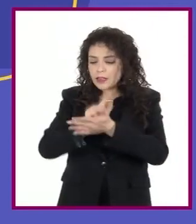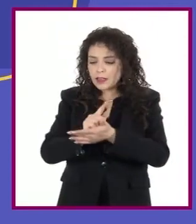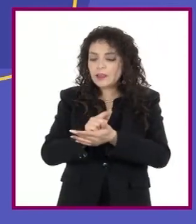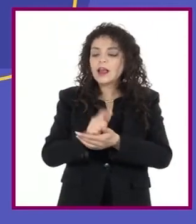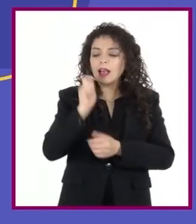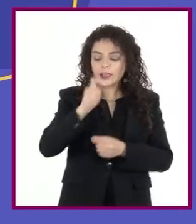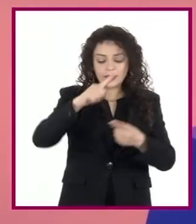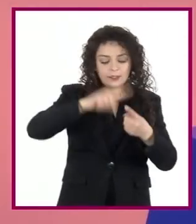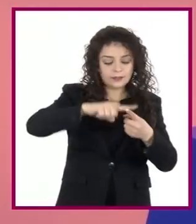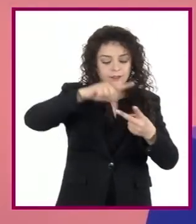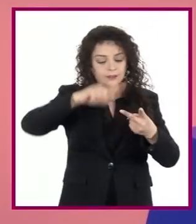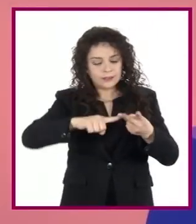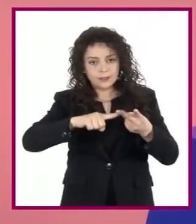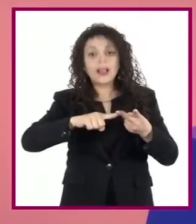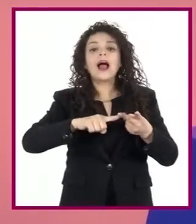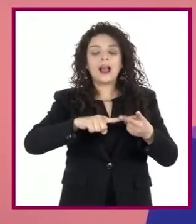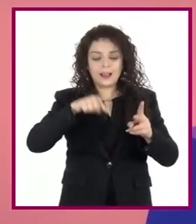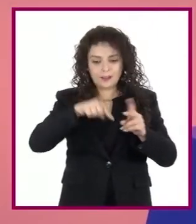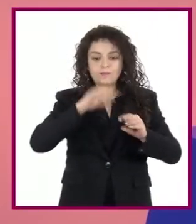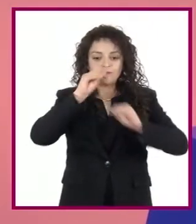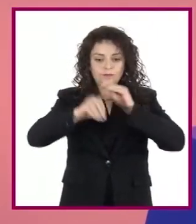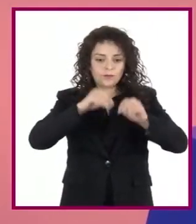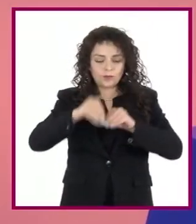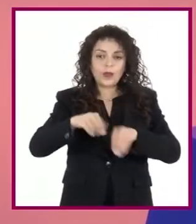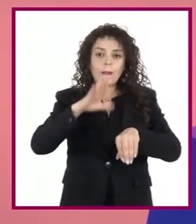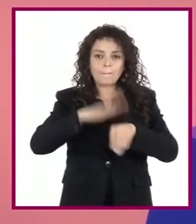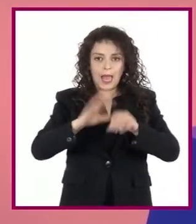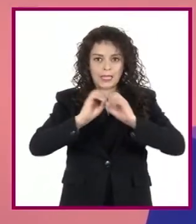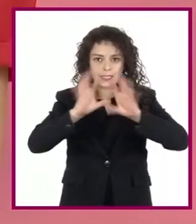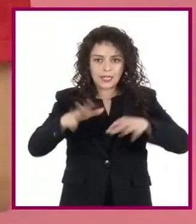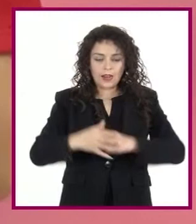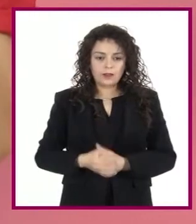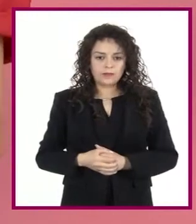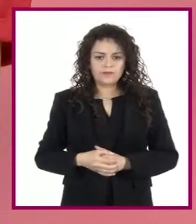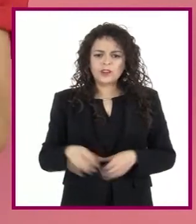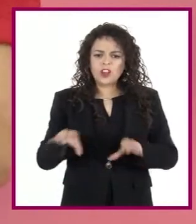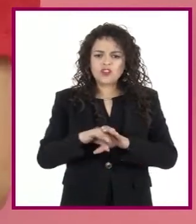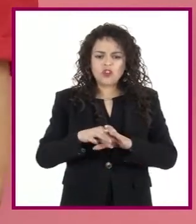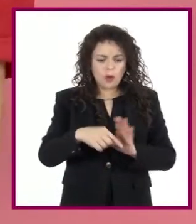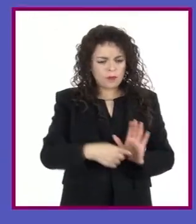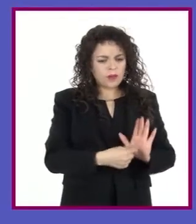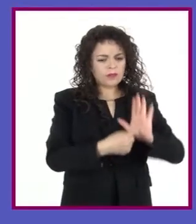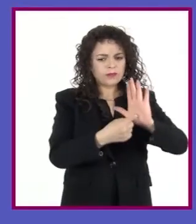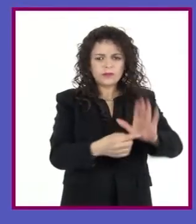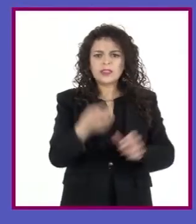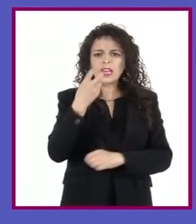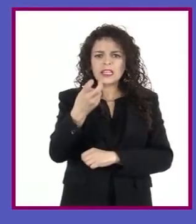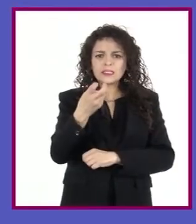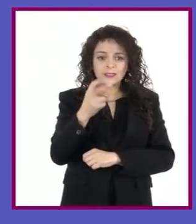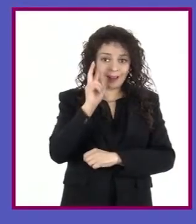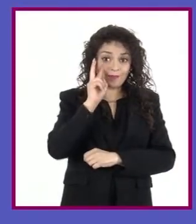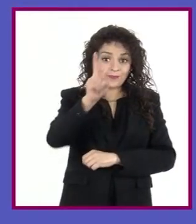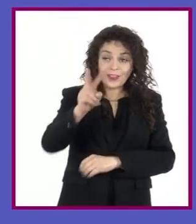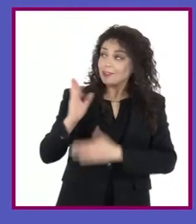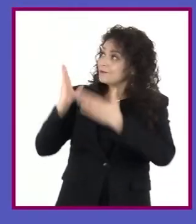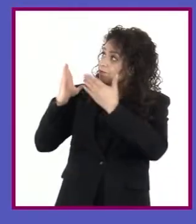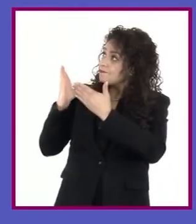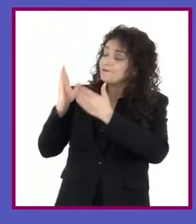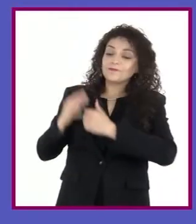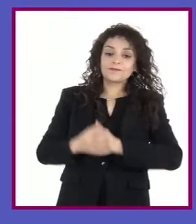y secundarias. ¿Y cómo se presentan estas fuentes? Veamos.